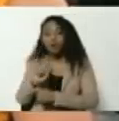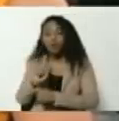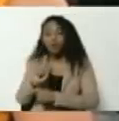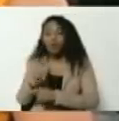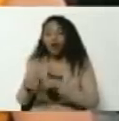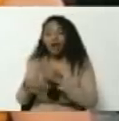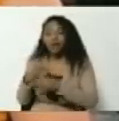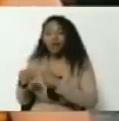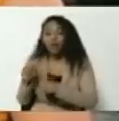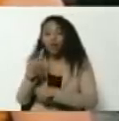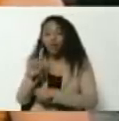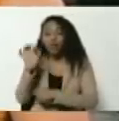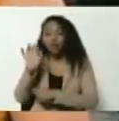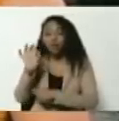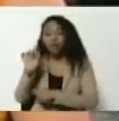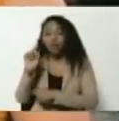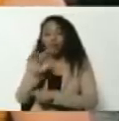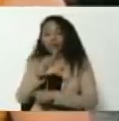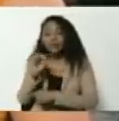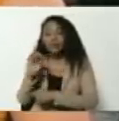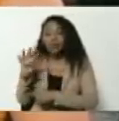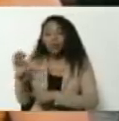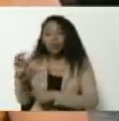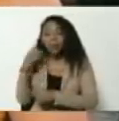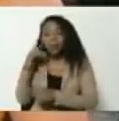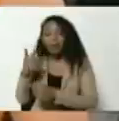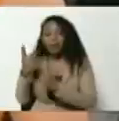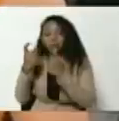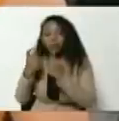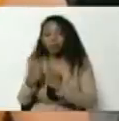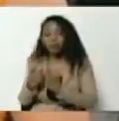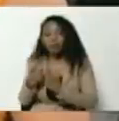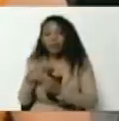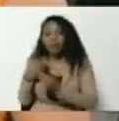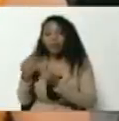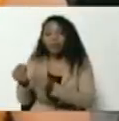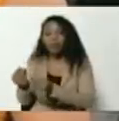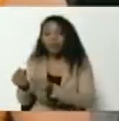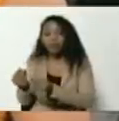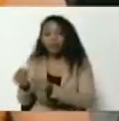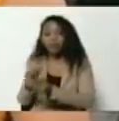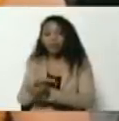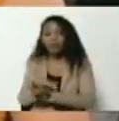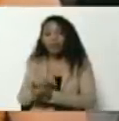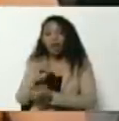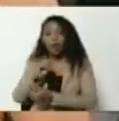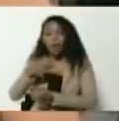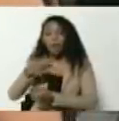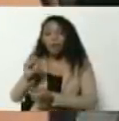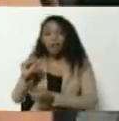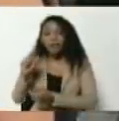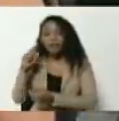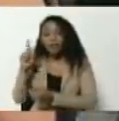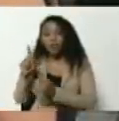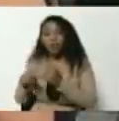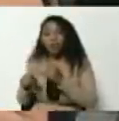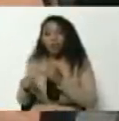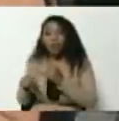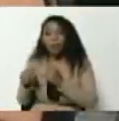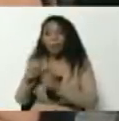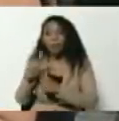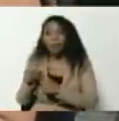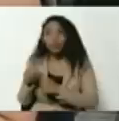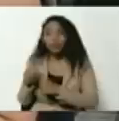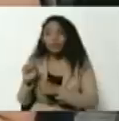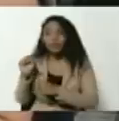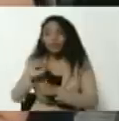ejecutado sino el 1% de 340 mil pruebas de antígeno que había donado la OPS. Y una última pregunta,